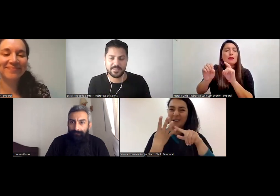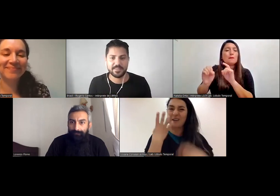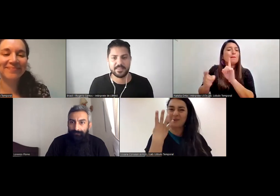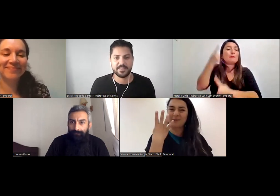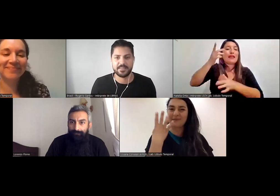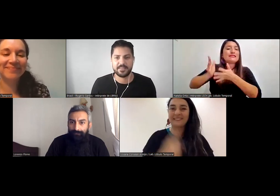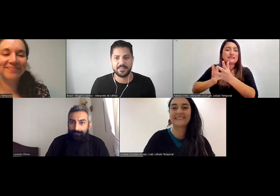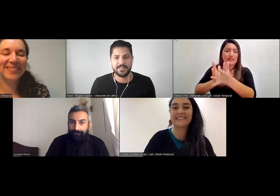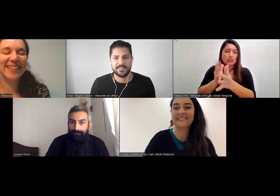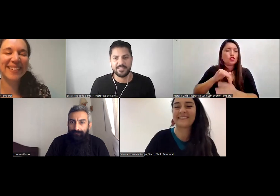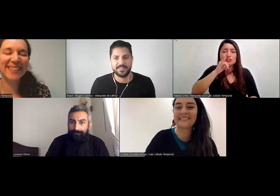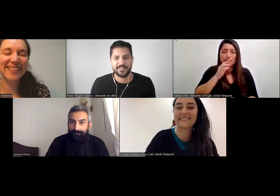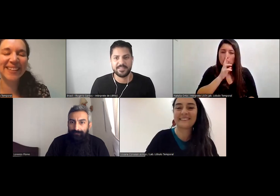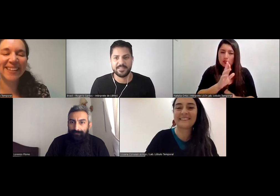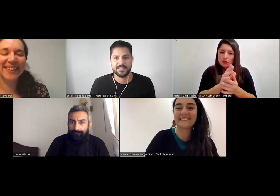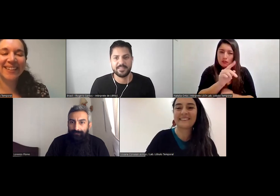Eran cuatro.